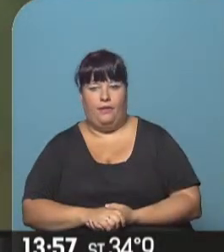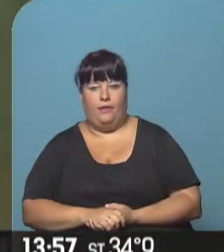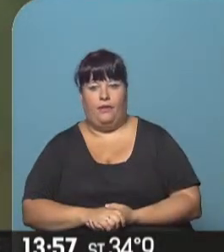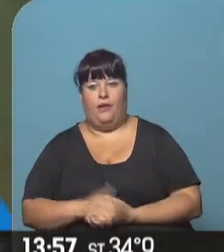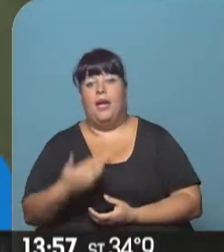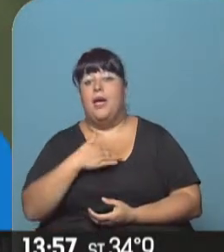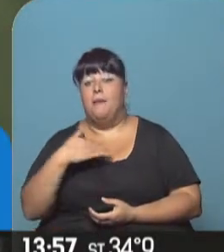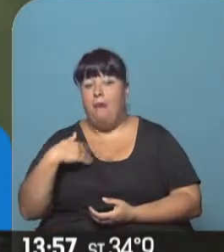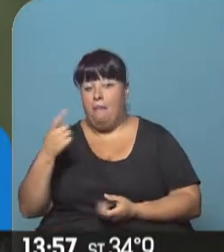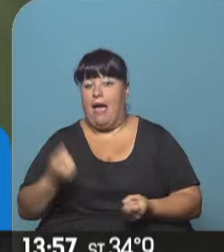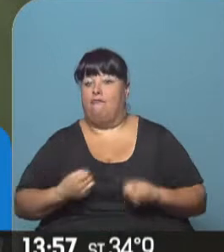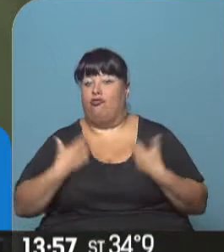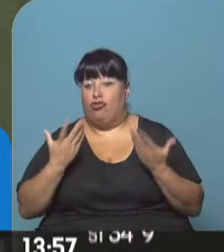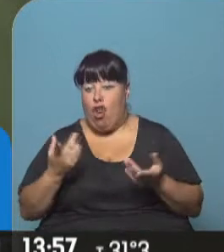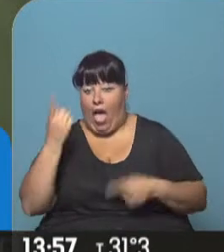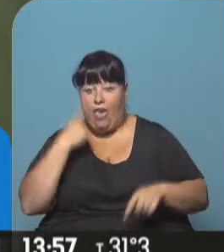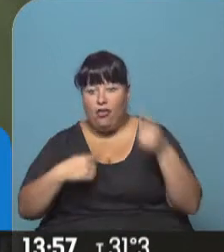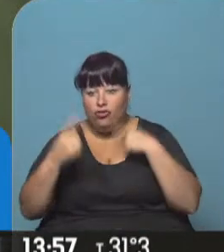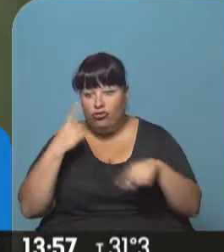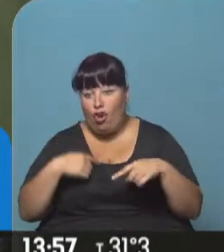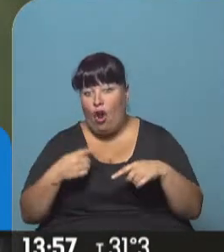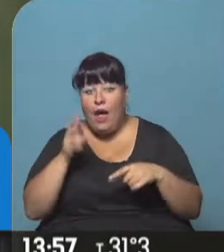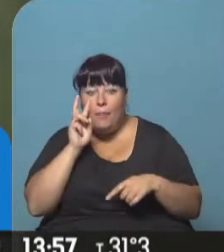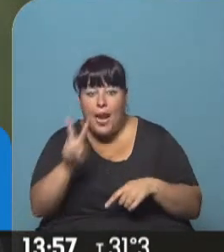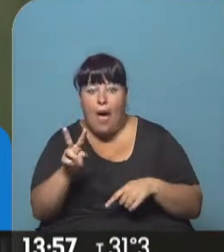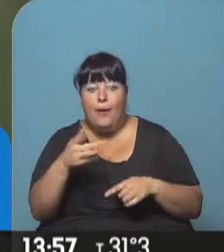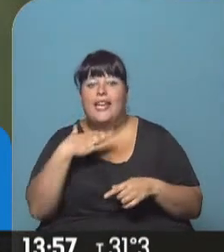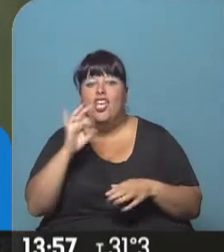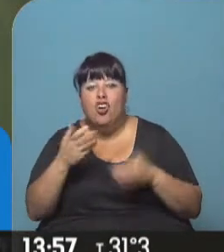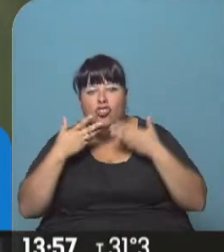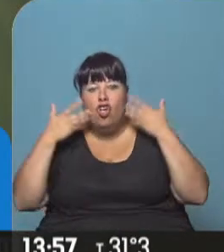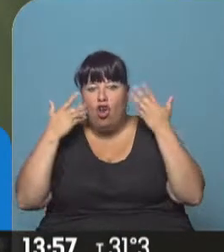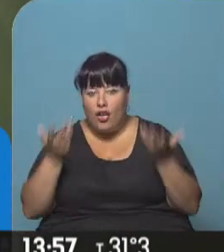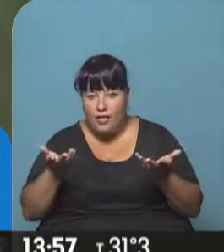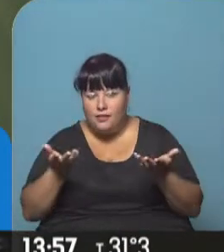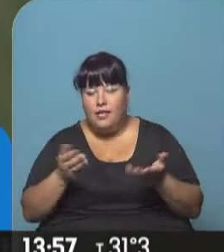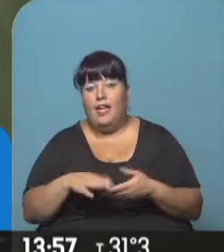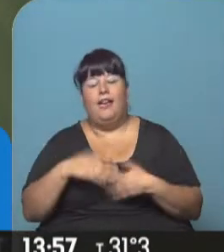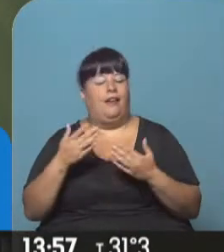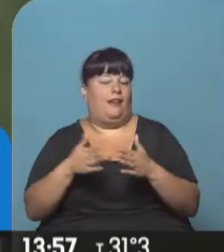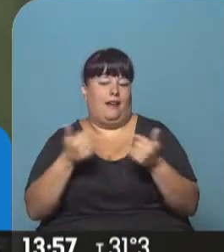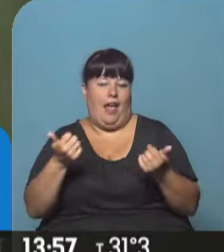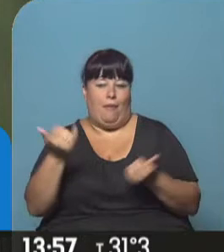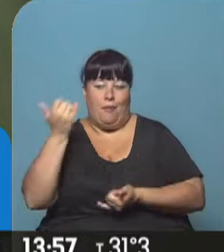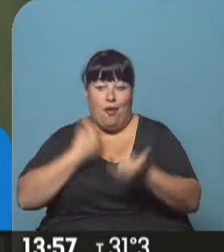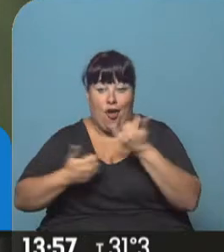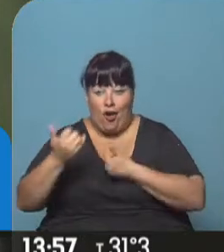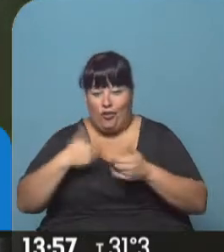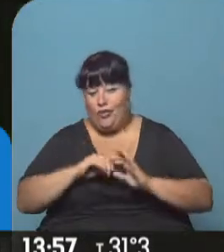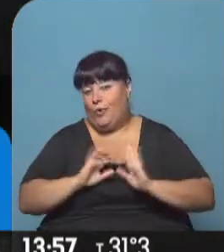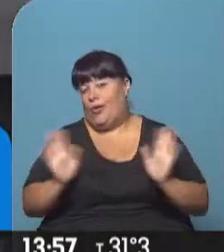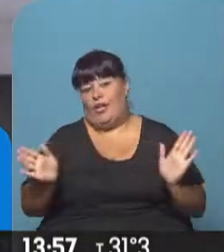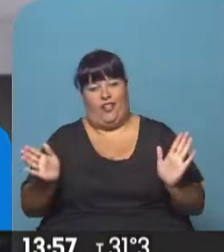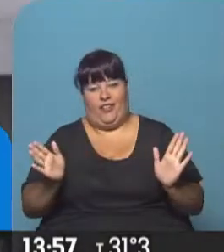La mamá, por ejemplo, se emocionaba y lloraba por poder ver la sonrisa de su hijo. Entonces, inmediatamente cuando nos contaron eso, dijimos,